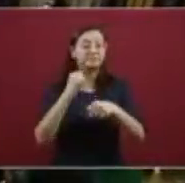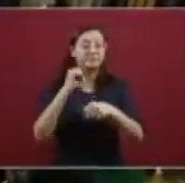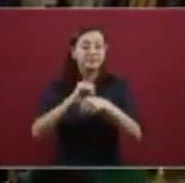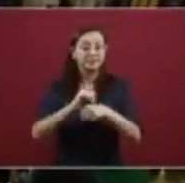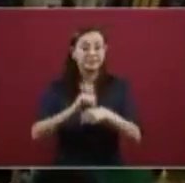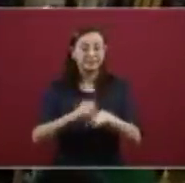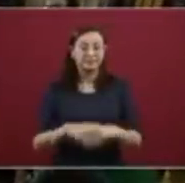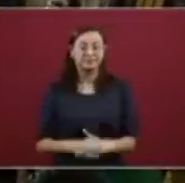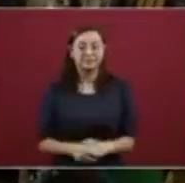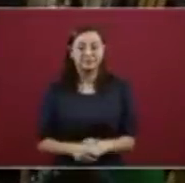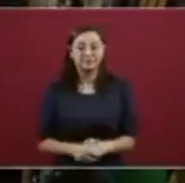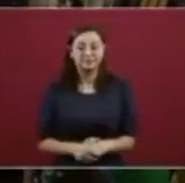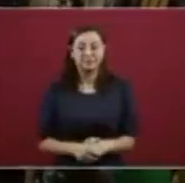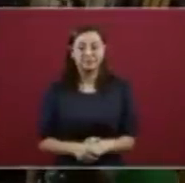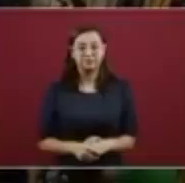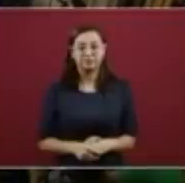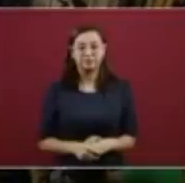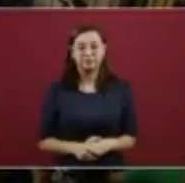Les